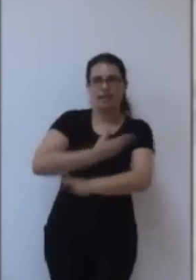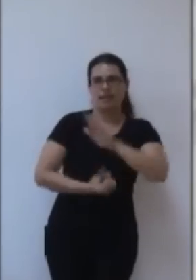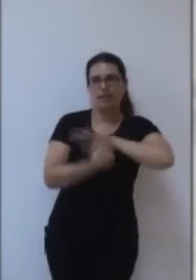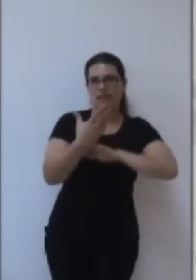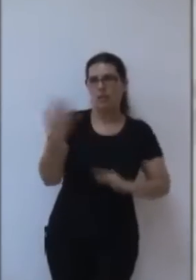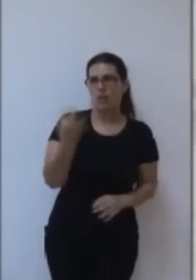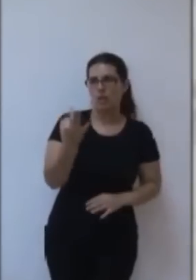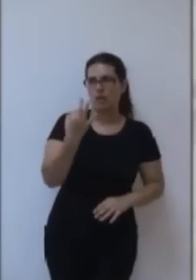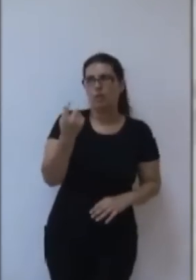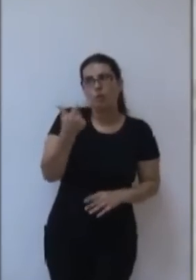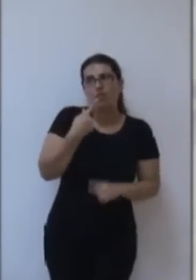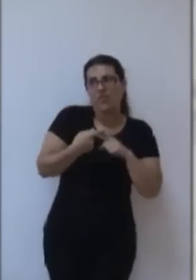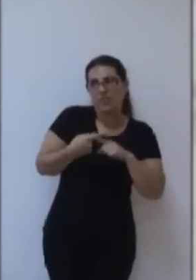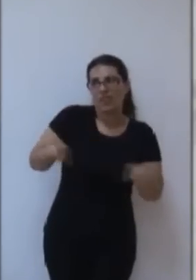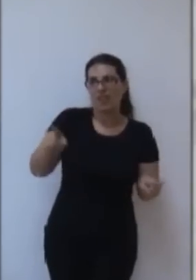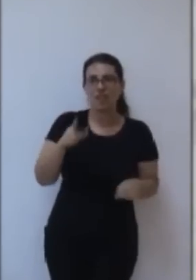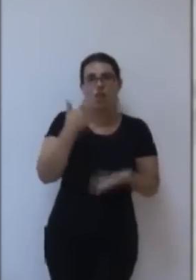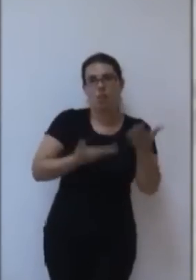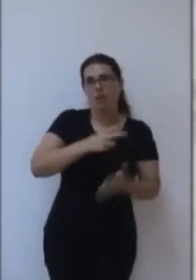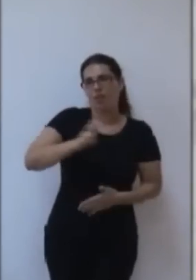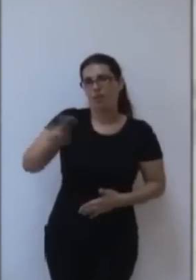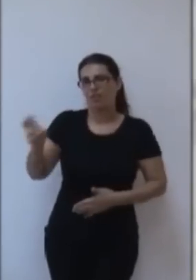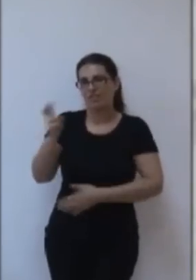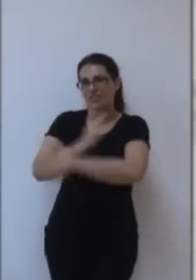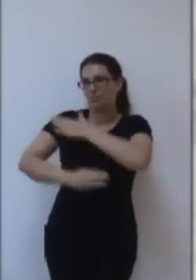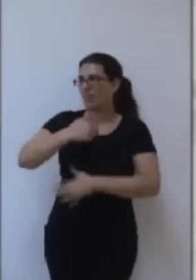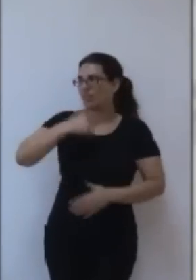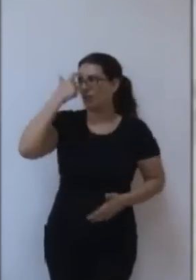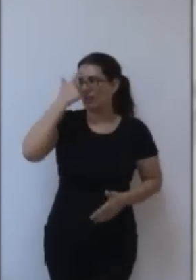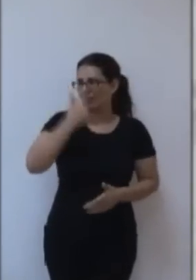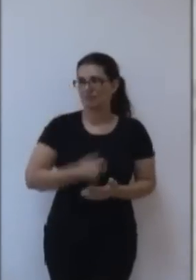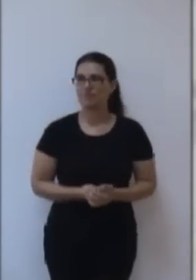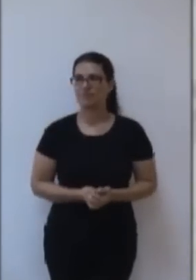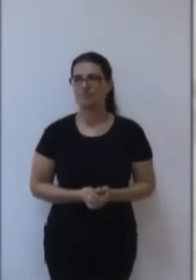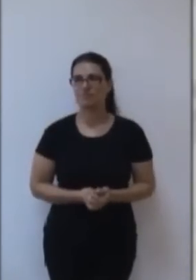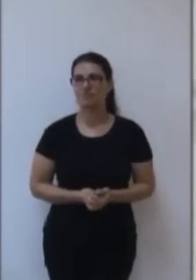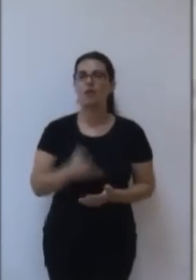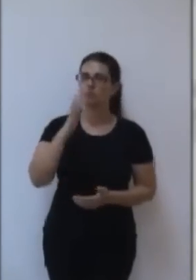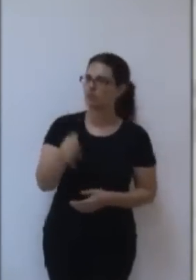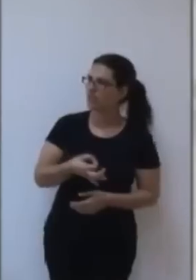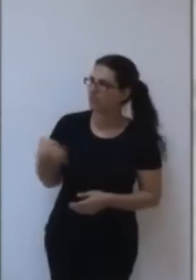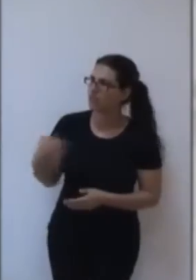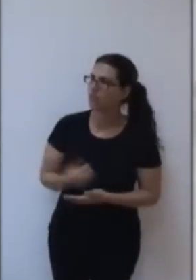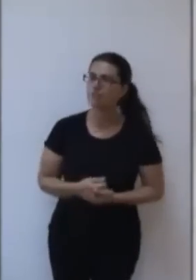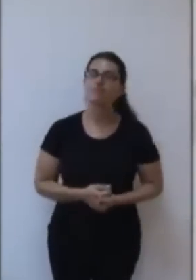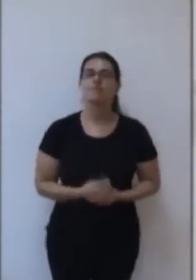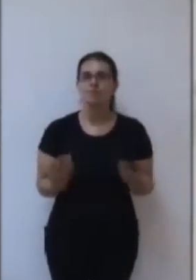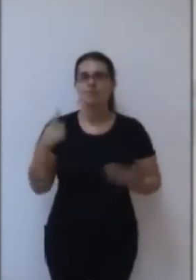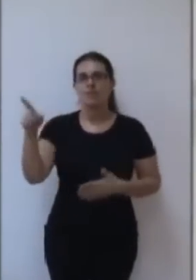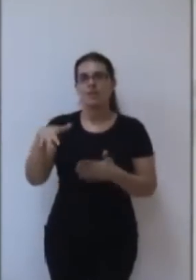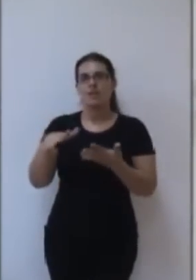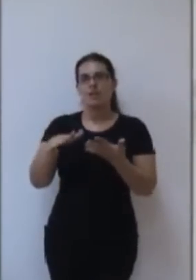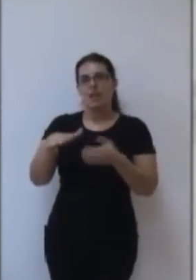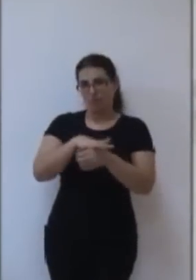poco la diferencia con respecto a otras discapacidades cognitivas. Perfecto. En ese